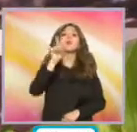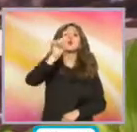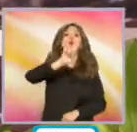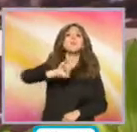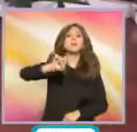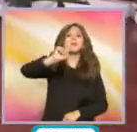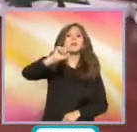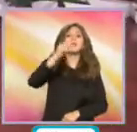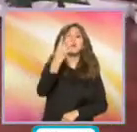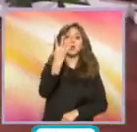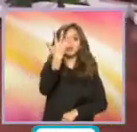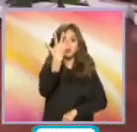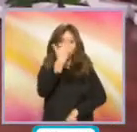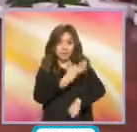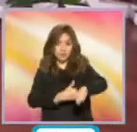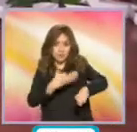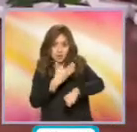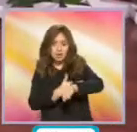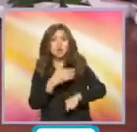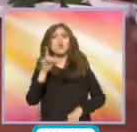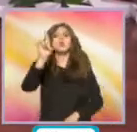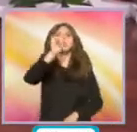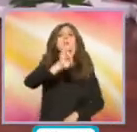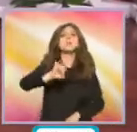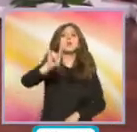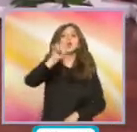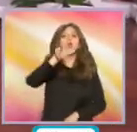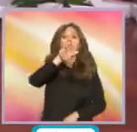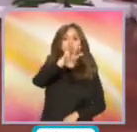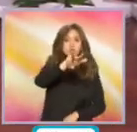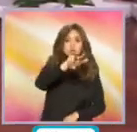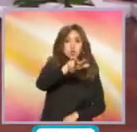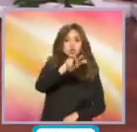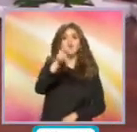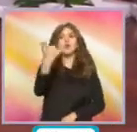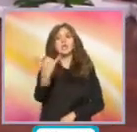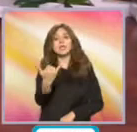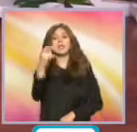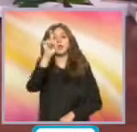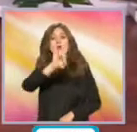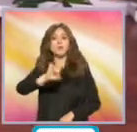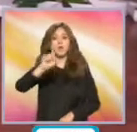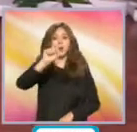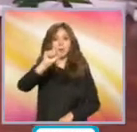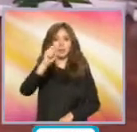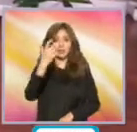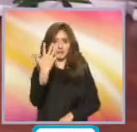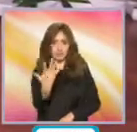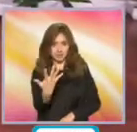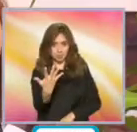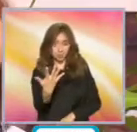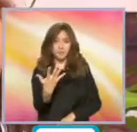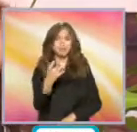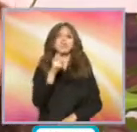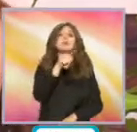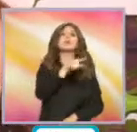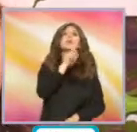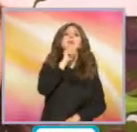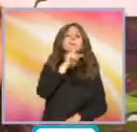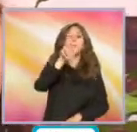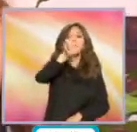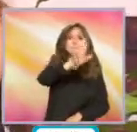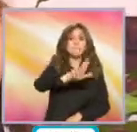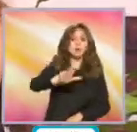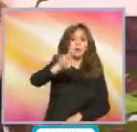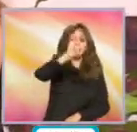las 5 y el domingo 18 y 25 y los martes 20 y jueves